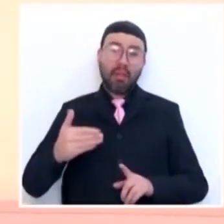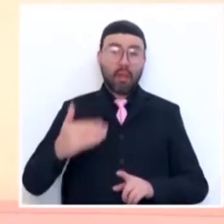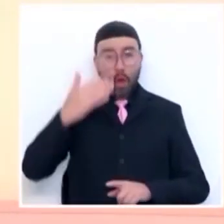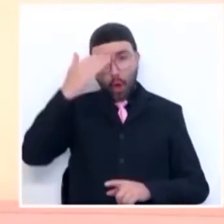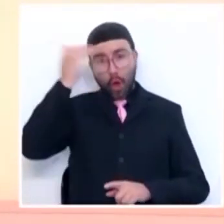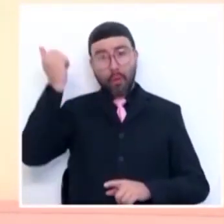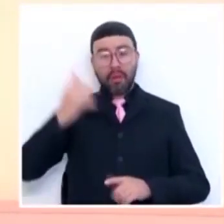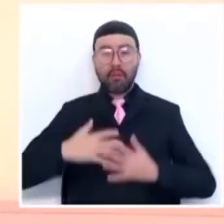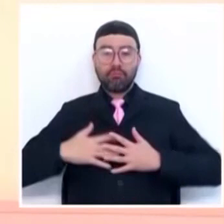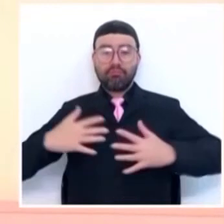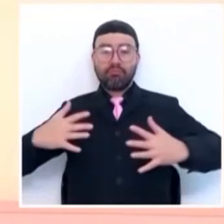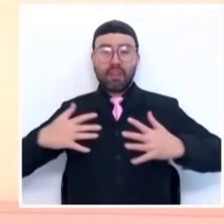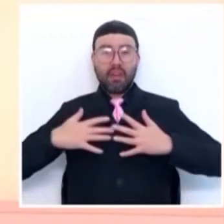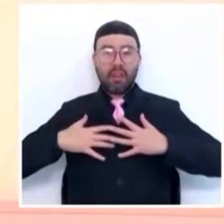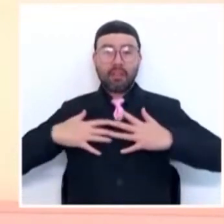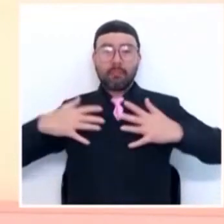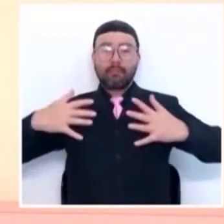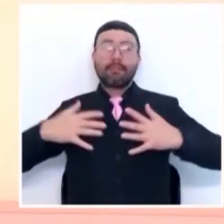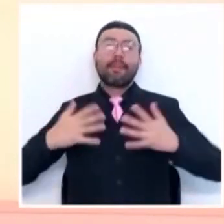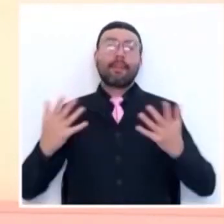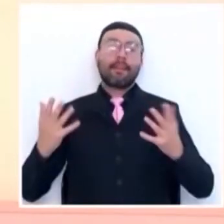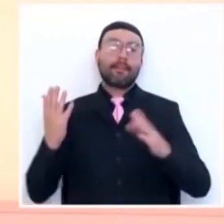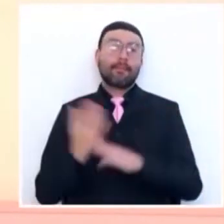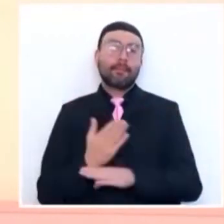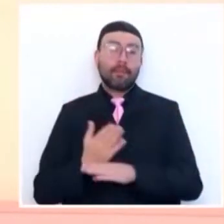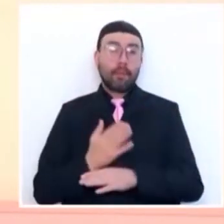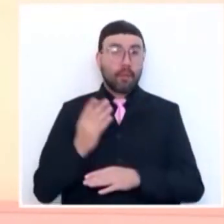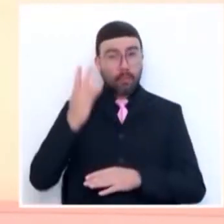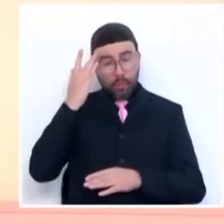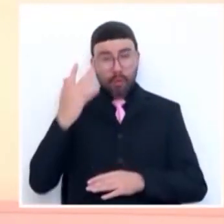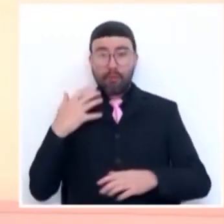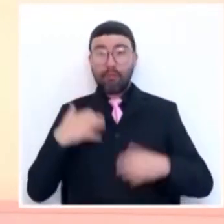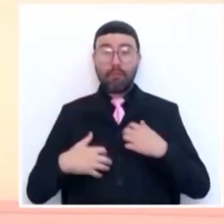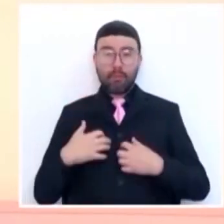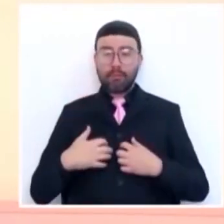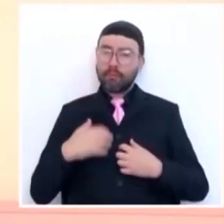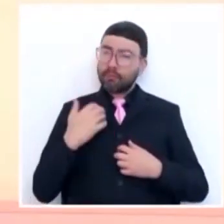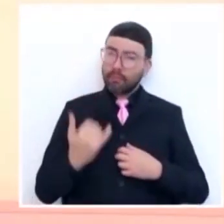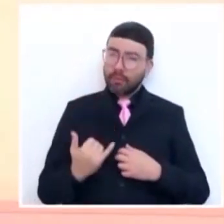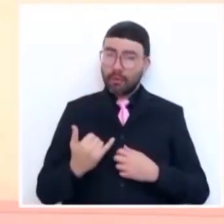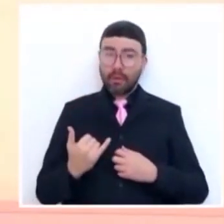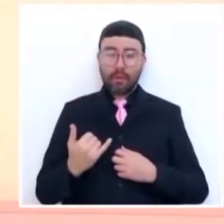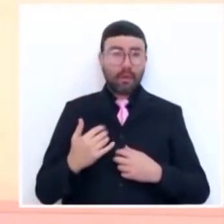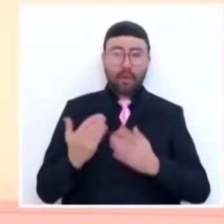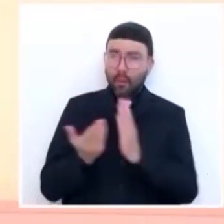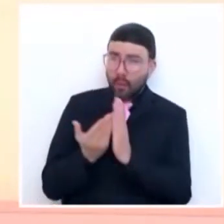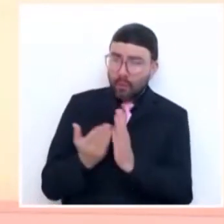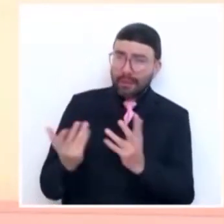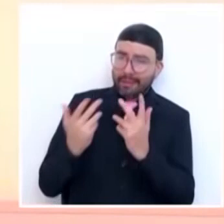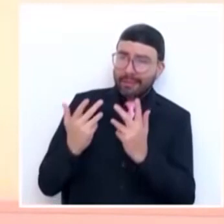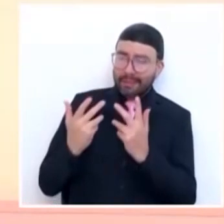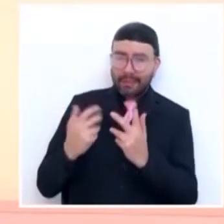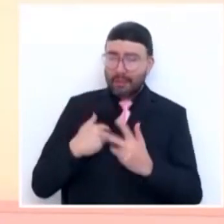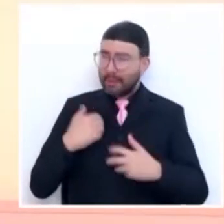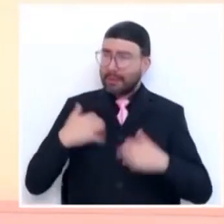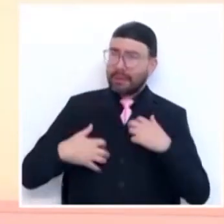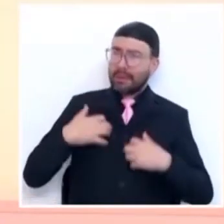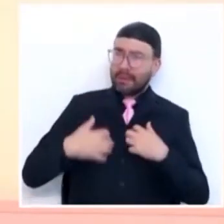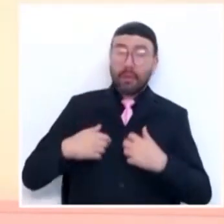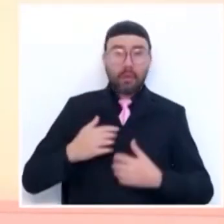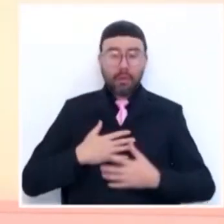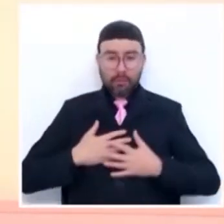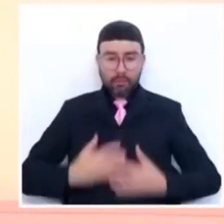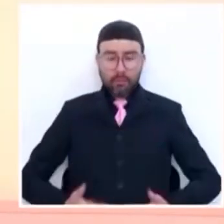esa respiración por el miedo, porque la educación nos llena de miedo y al tener miedo mandamos